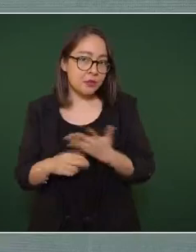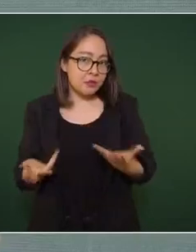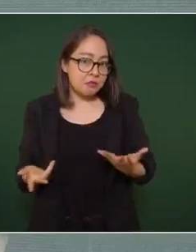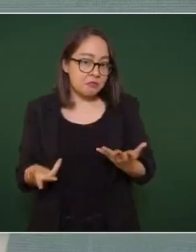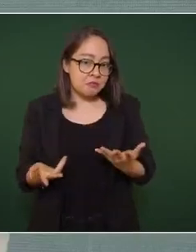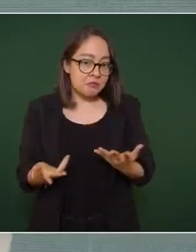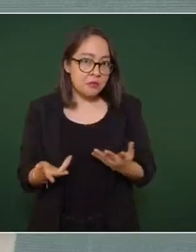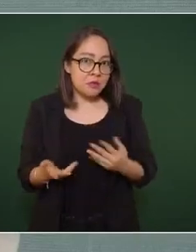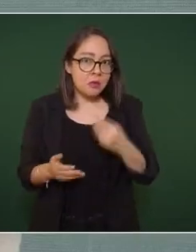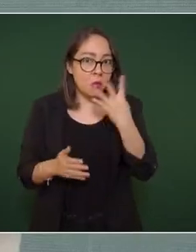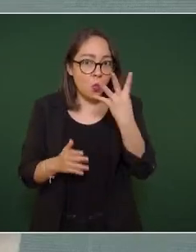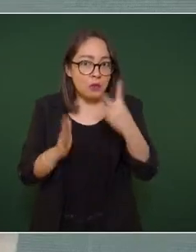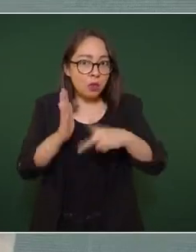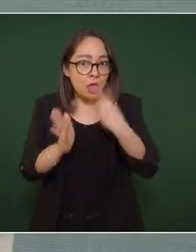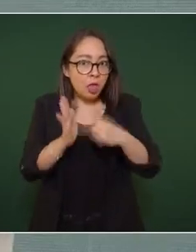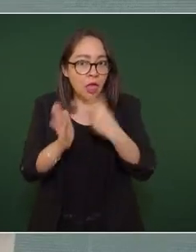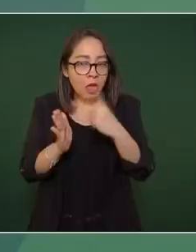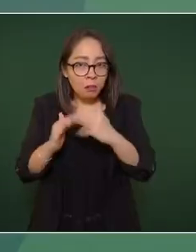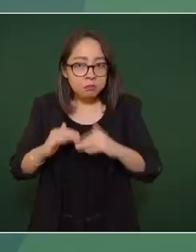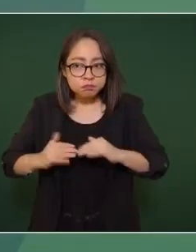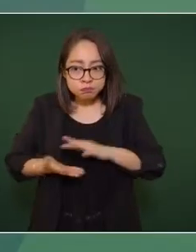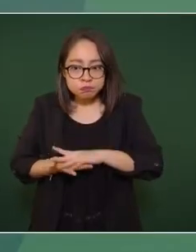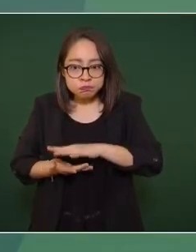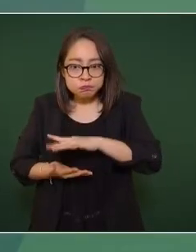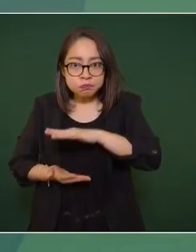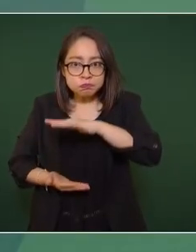ganan 4 veces más.